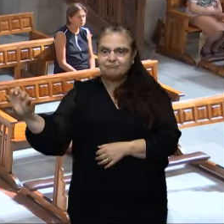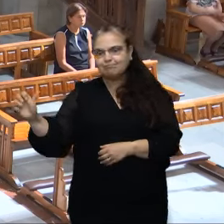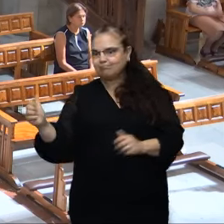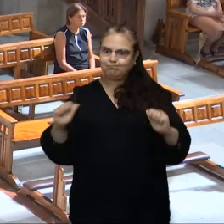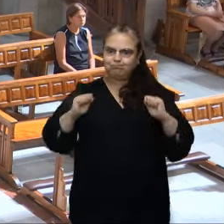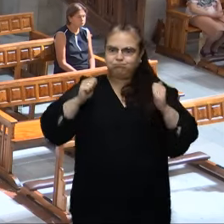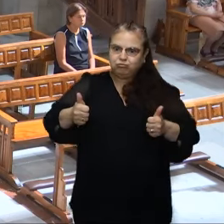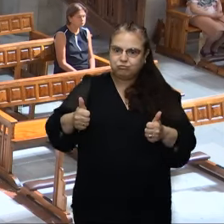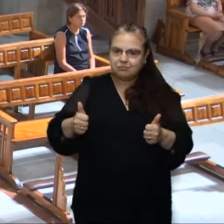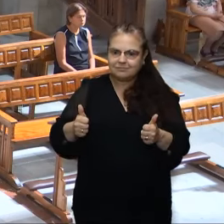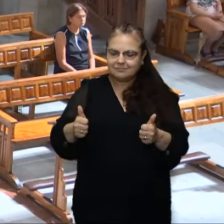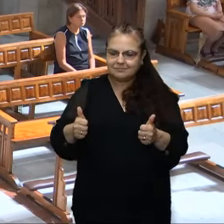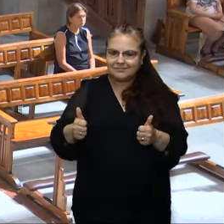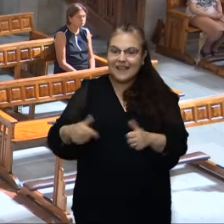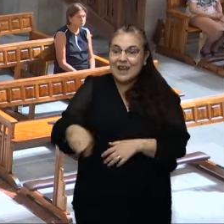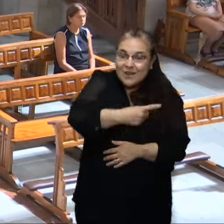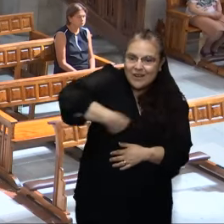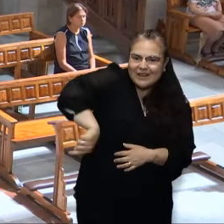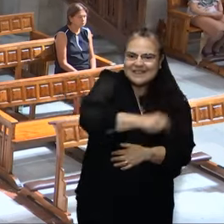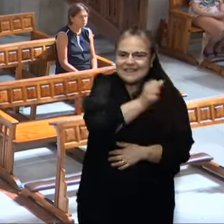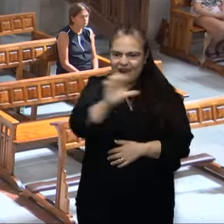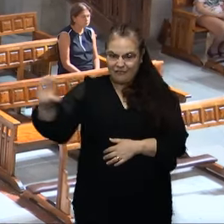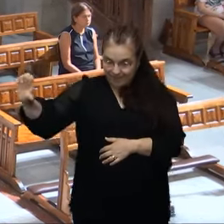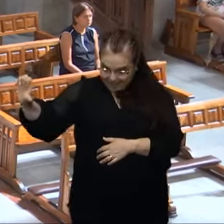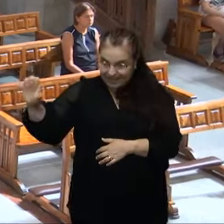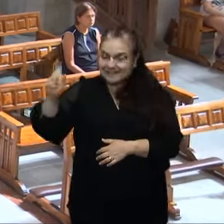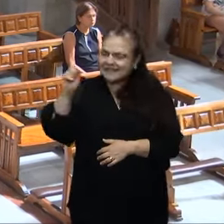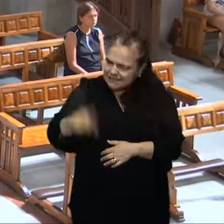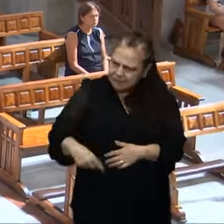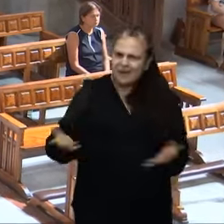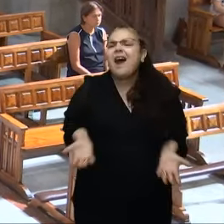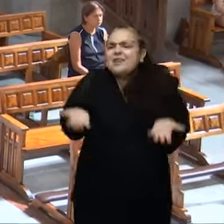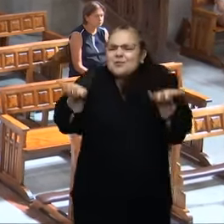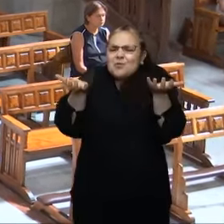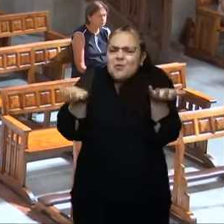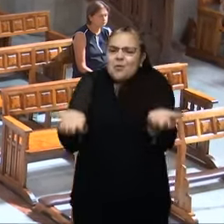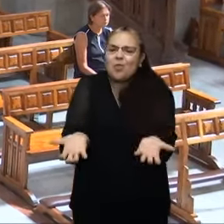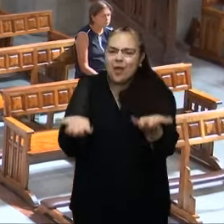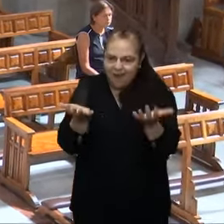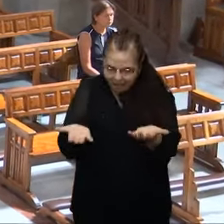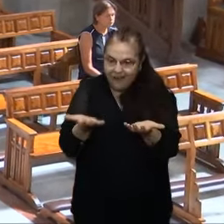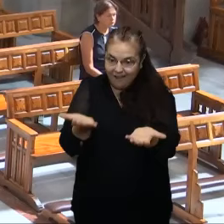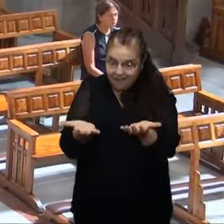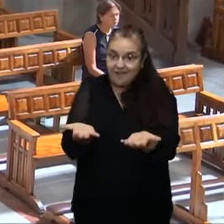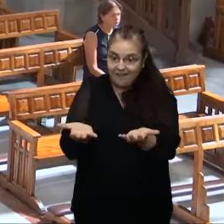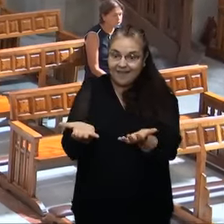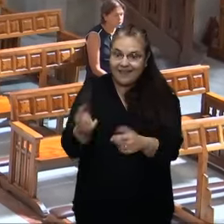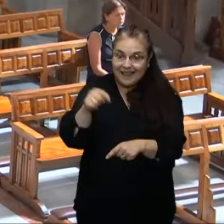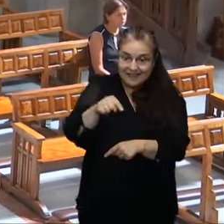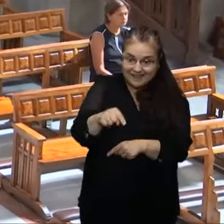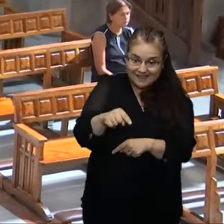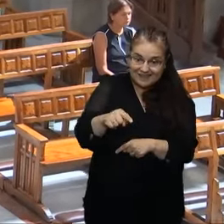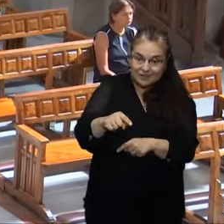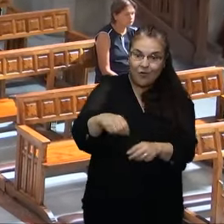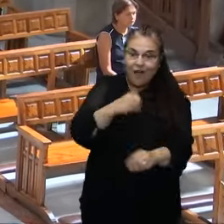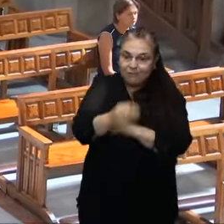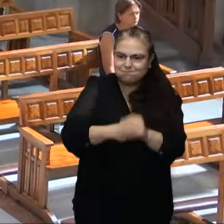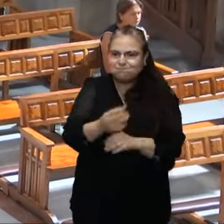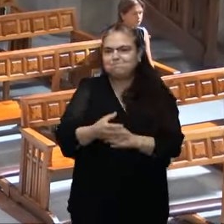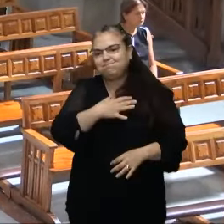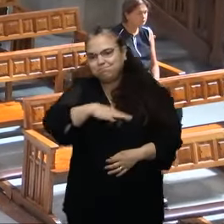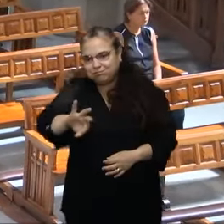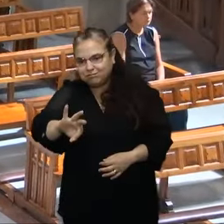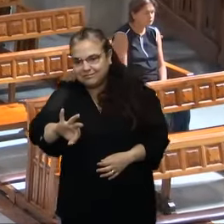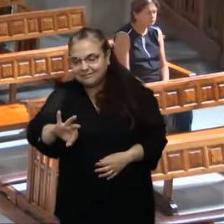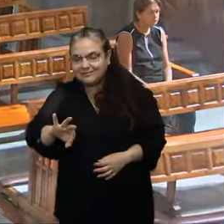del Señor. Nuestra fe es la que también ayuda, en definitiva, a que eso se pueda hacer.